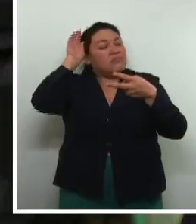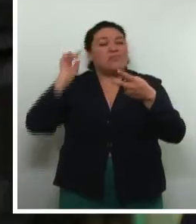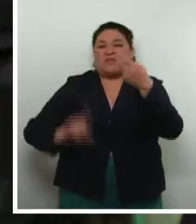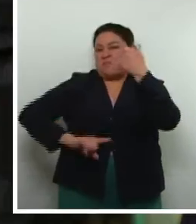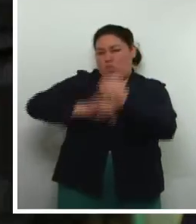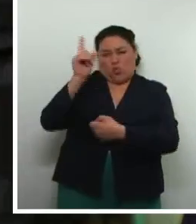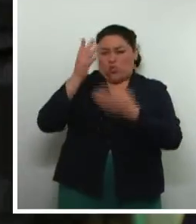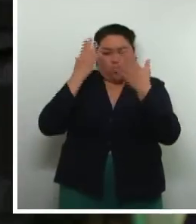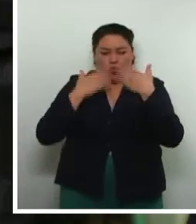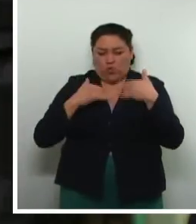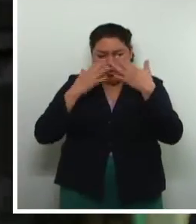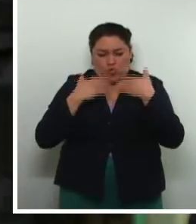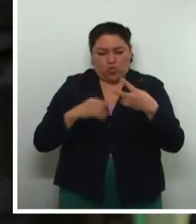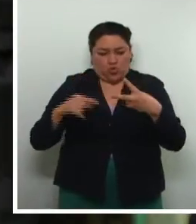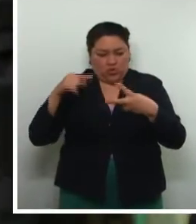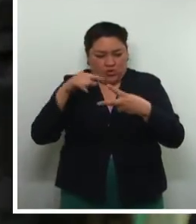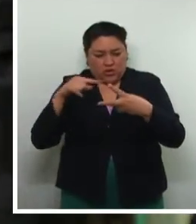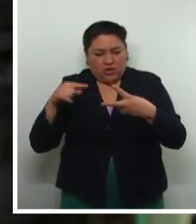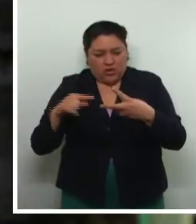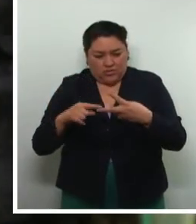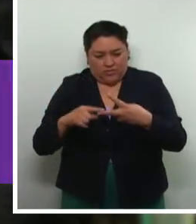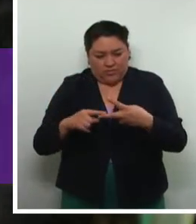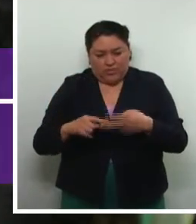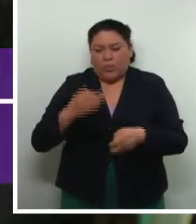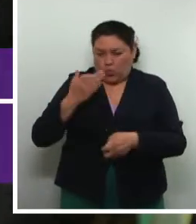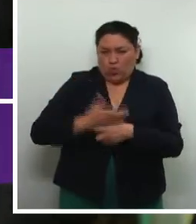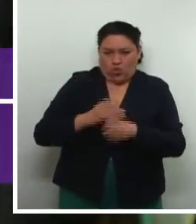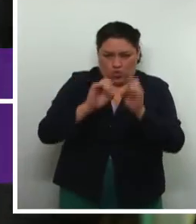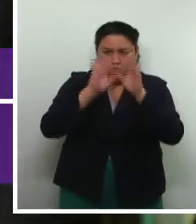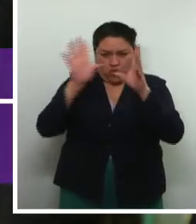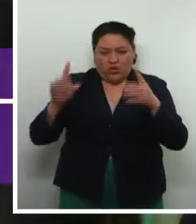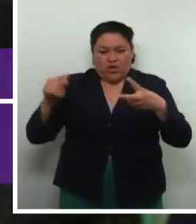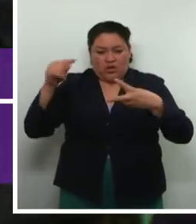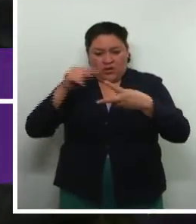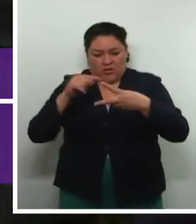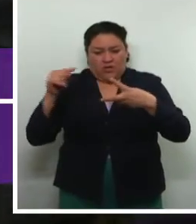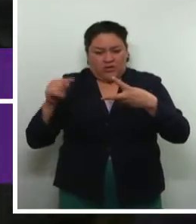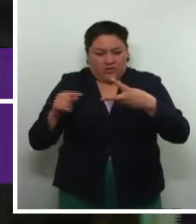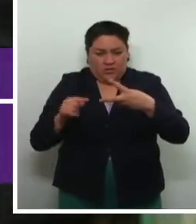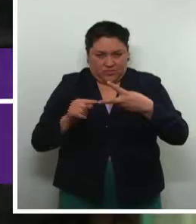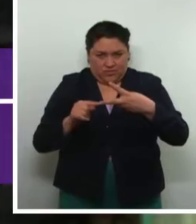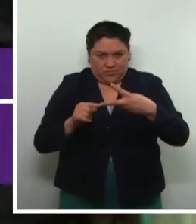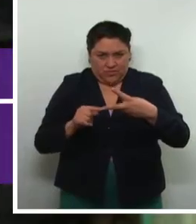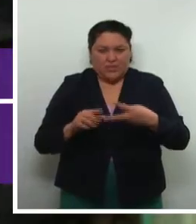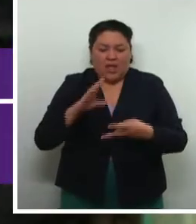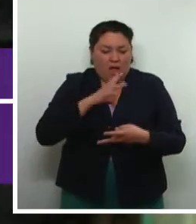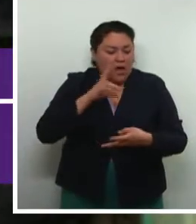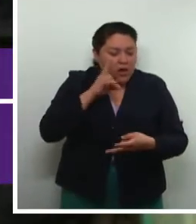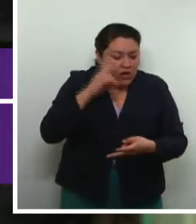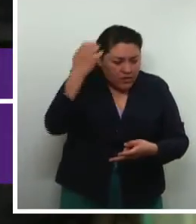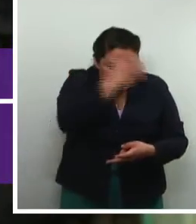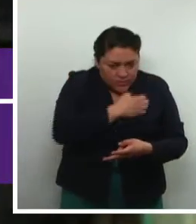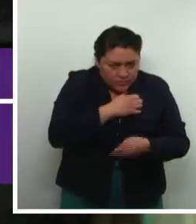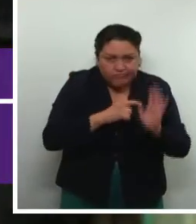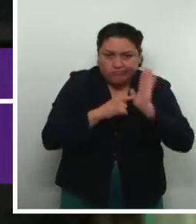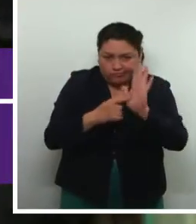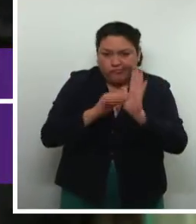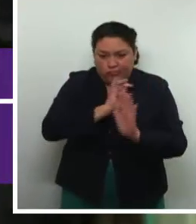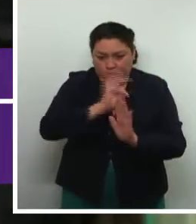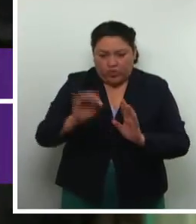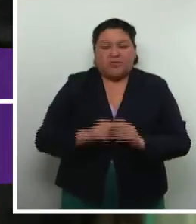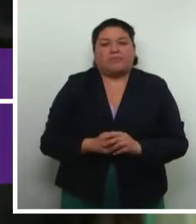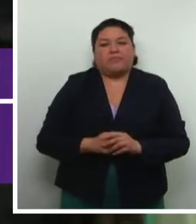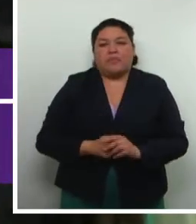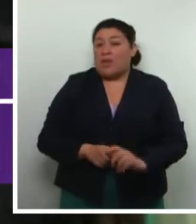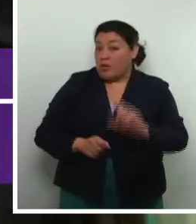vista de que acontecieron y que son perfectamente verificables. Primero,